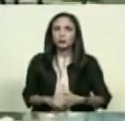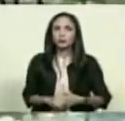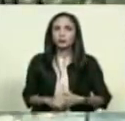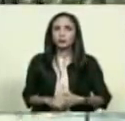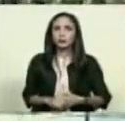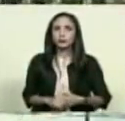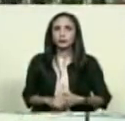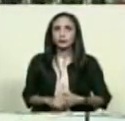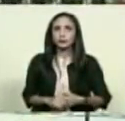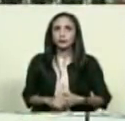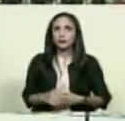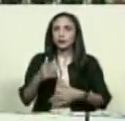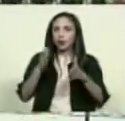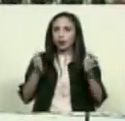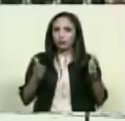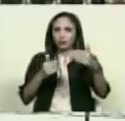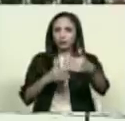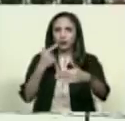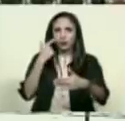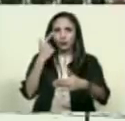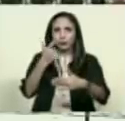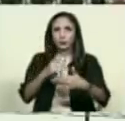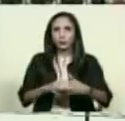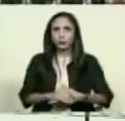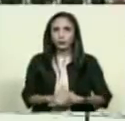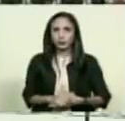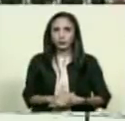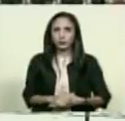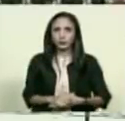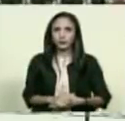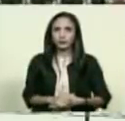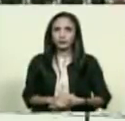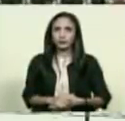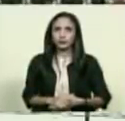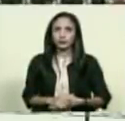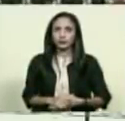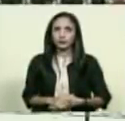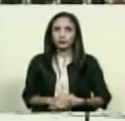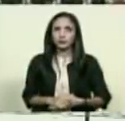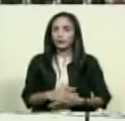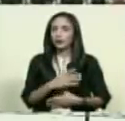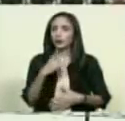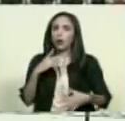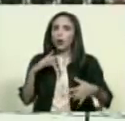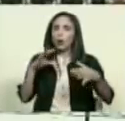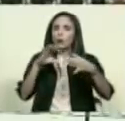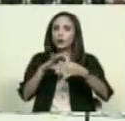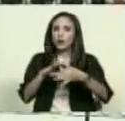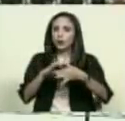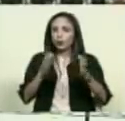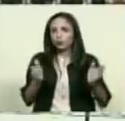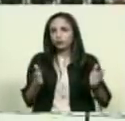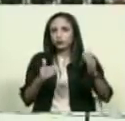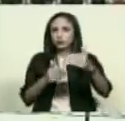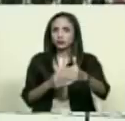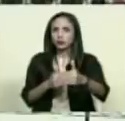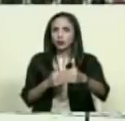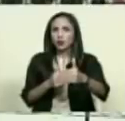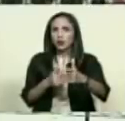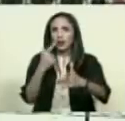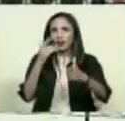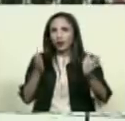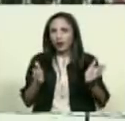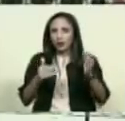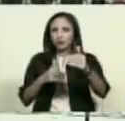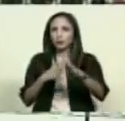es el equipo E8000. Este equipo esperamos que sea próximamente ensamblado en nuestras líneas de producción y que